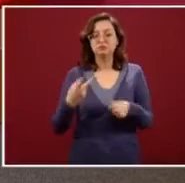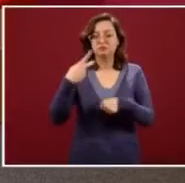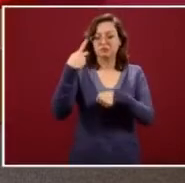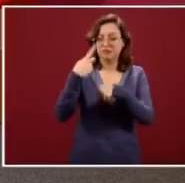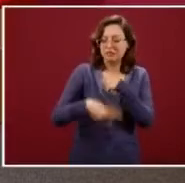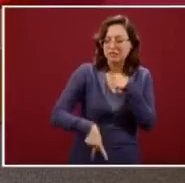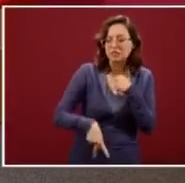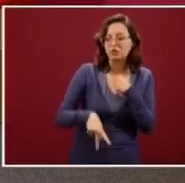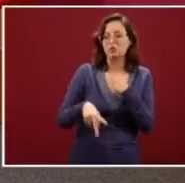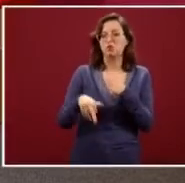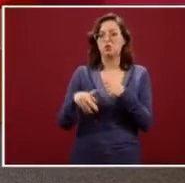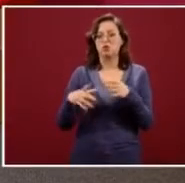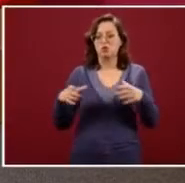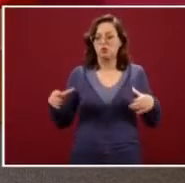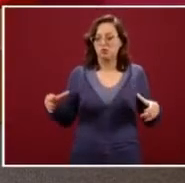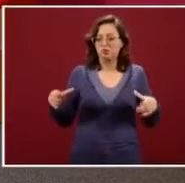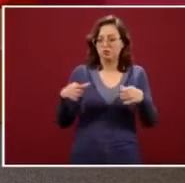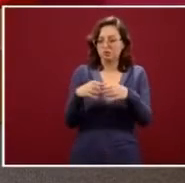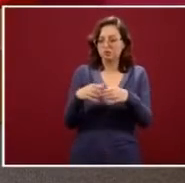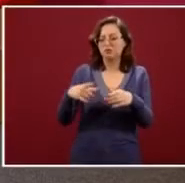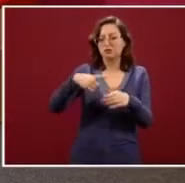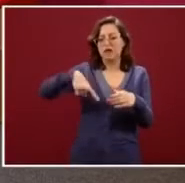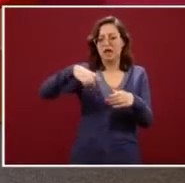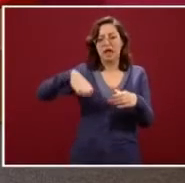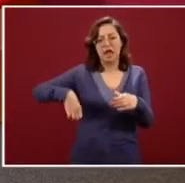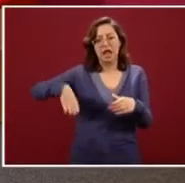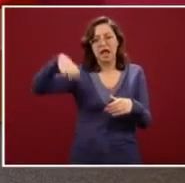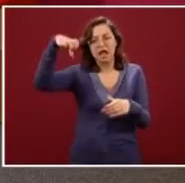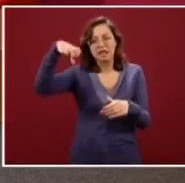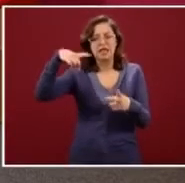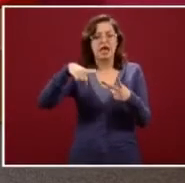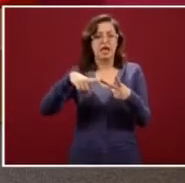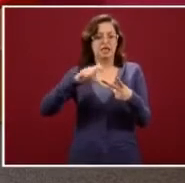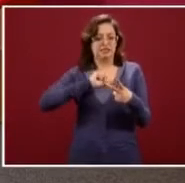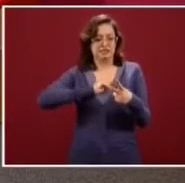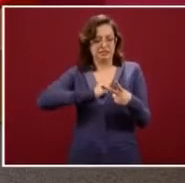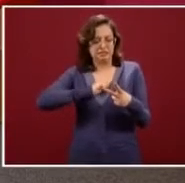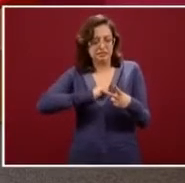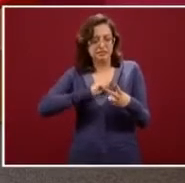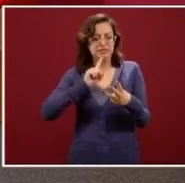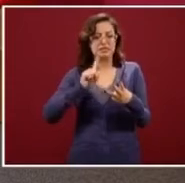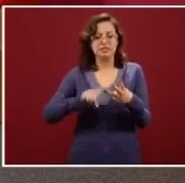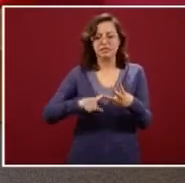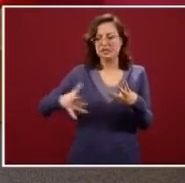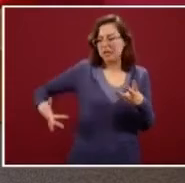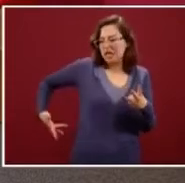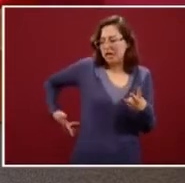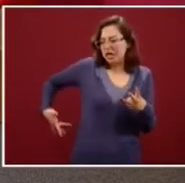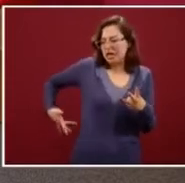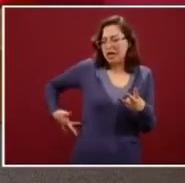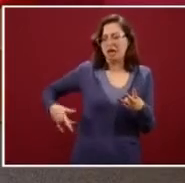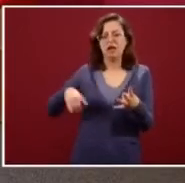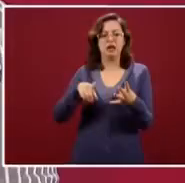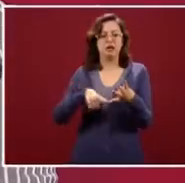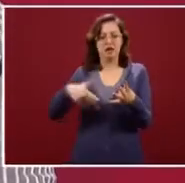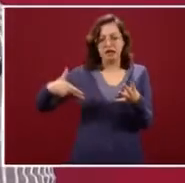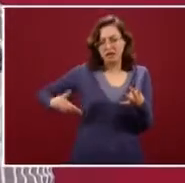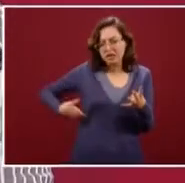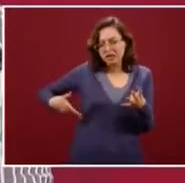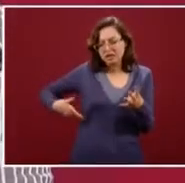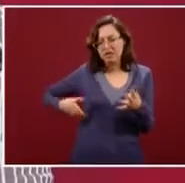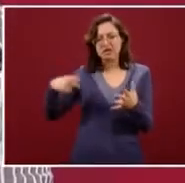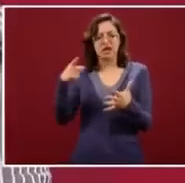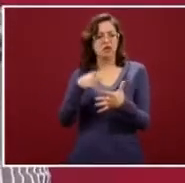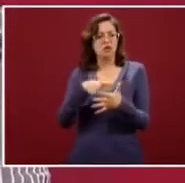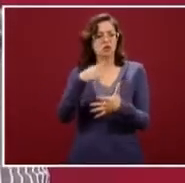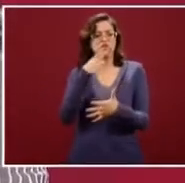de salud, estos adultos mayores, las personas con inmunosupresión, las personas con enfermedad renal o hepática crónica, etcétera, puedan